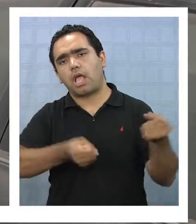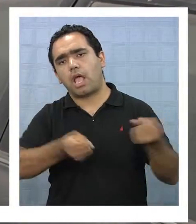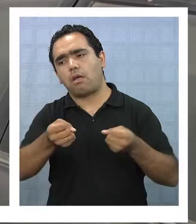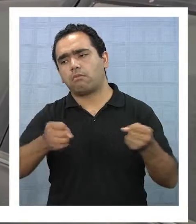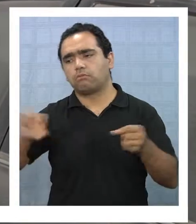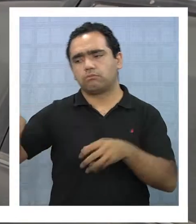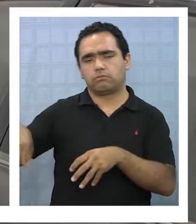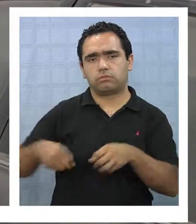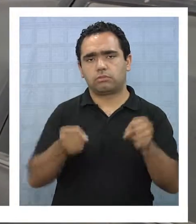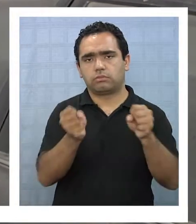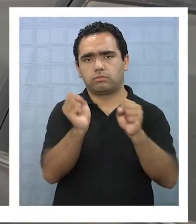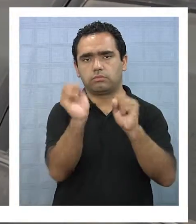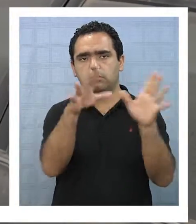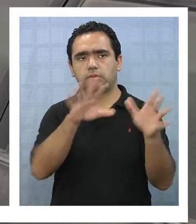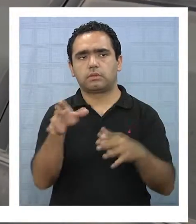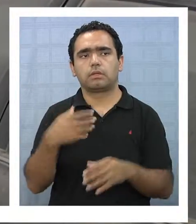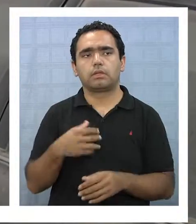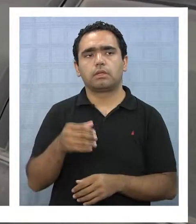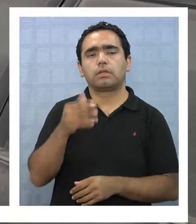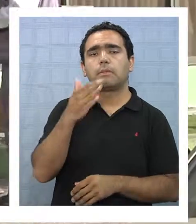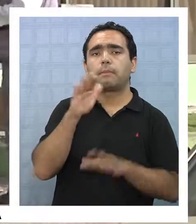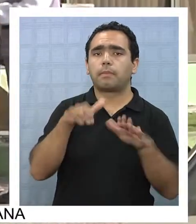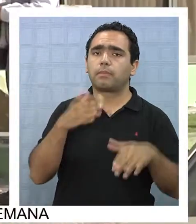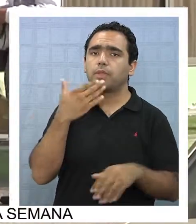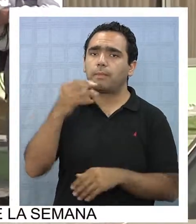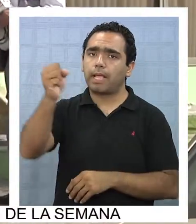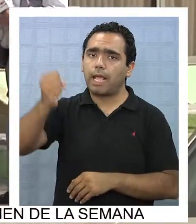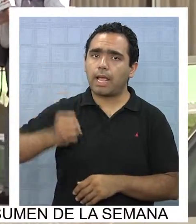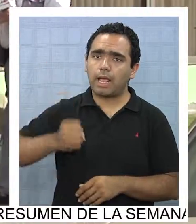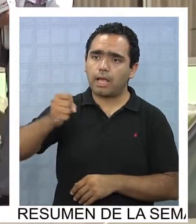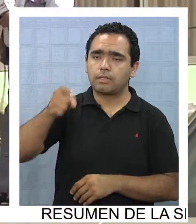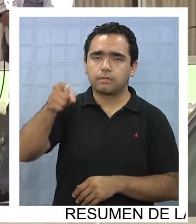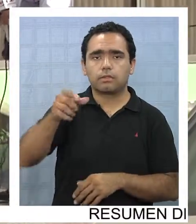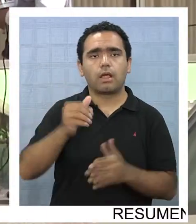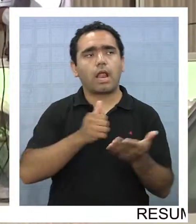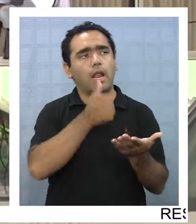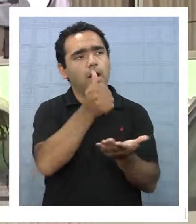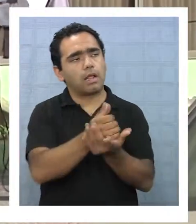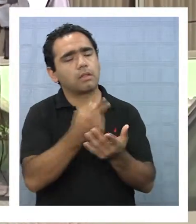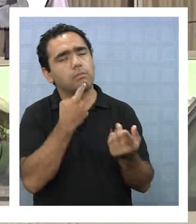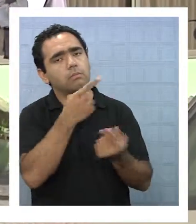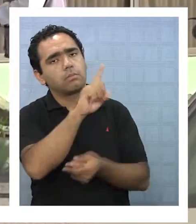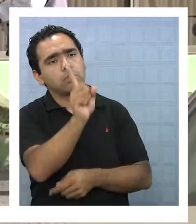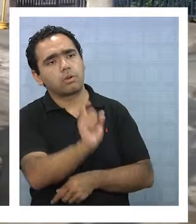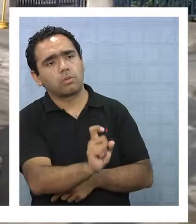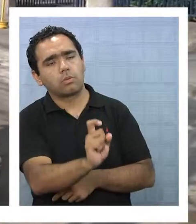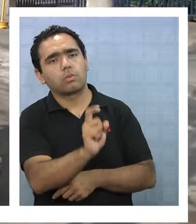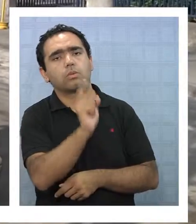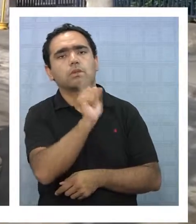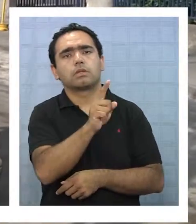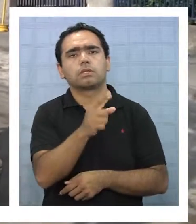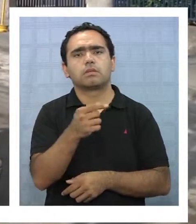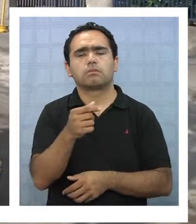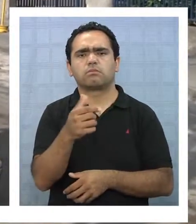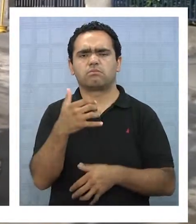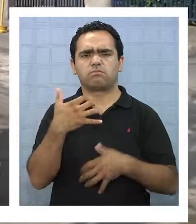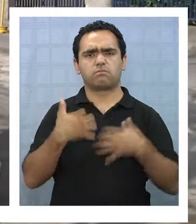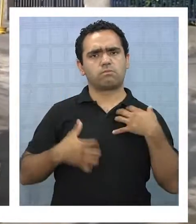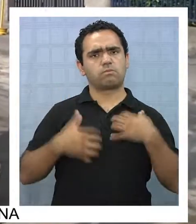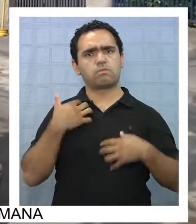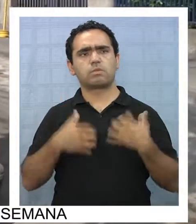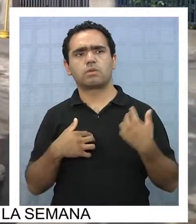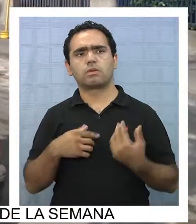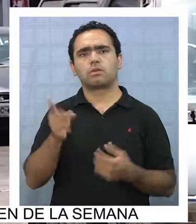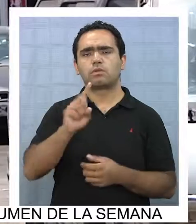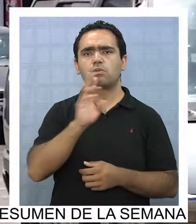La misma consulta sobre autos abandonados frente al casino de juegos se le formuló al alcalde de Iquique, quien tuvo una reacción airada por el